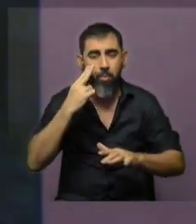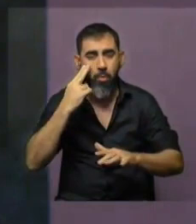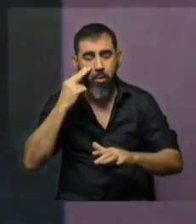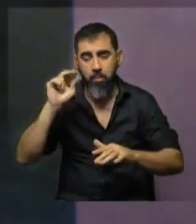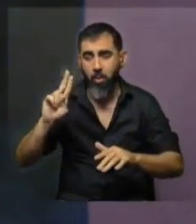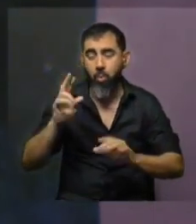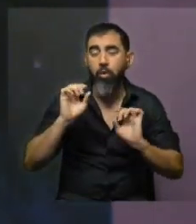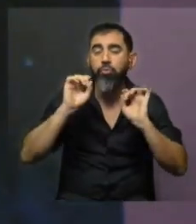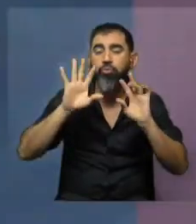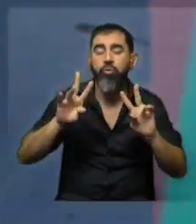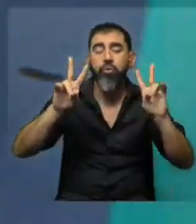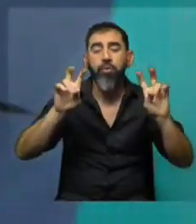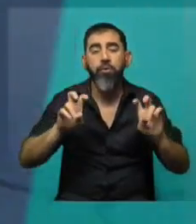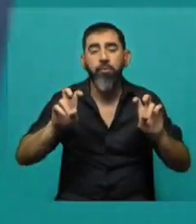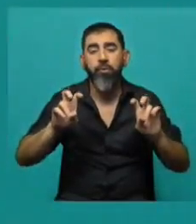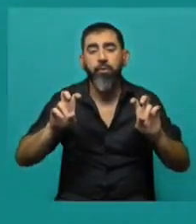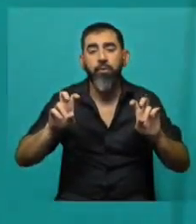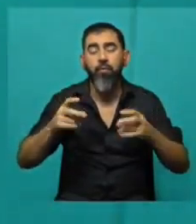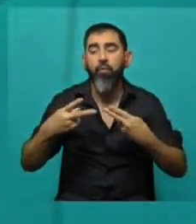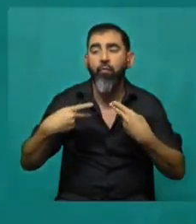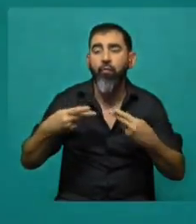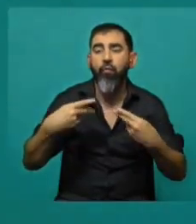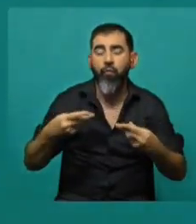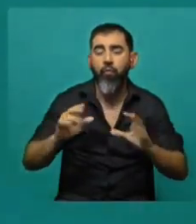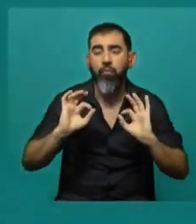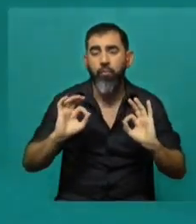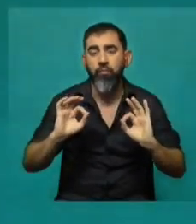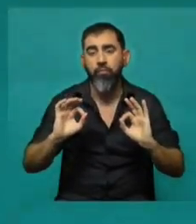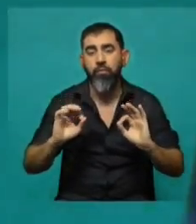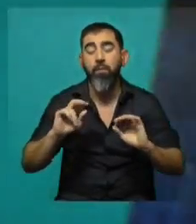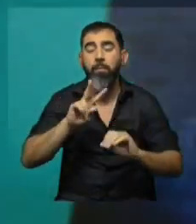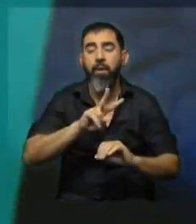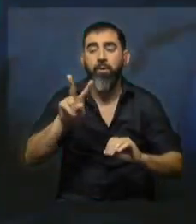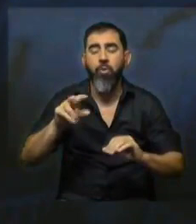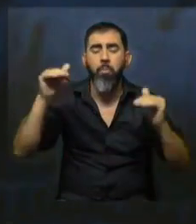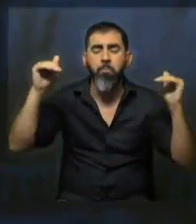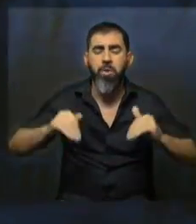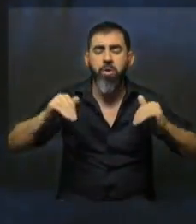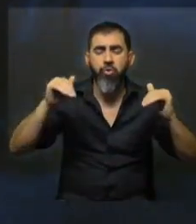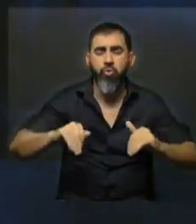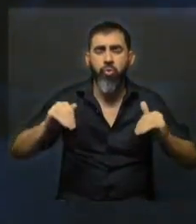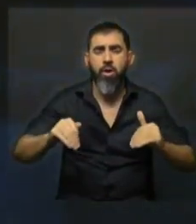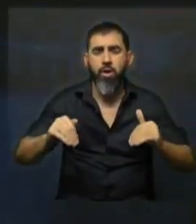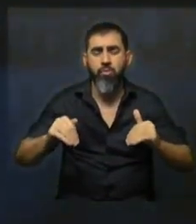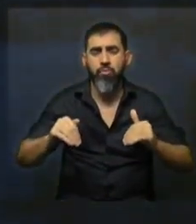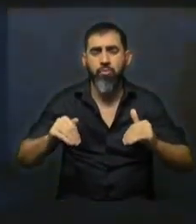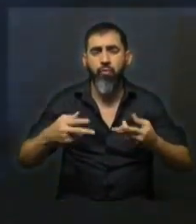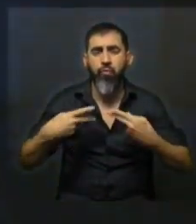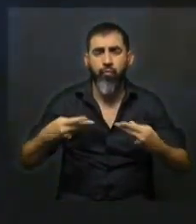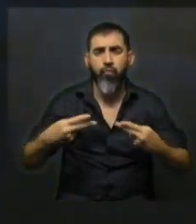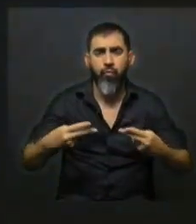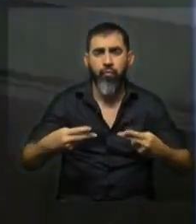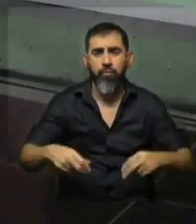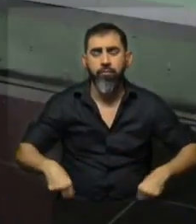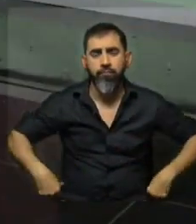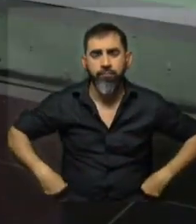que acá solamente se hablara de hubiera fútbol. 22 millonarios corriendo atrás de una pelota. Monotemático el día hoy.